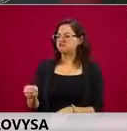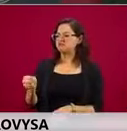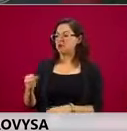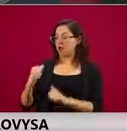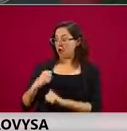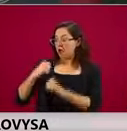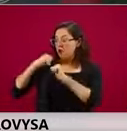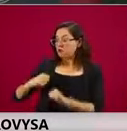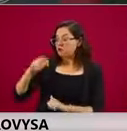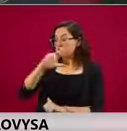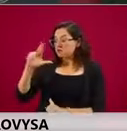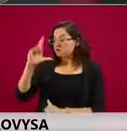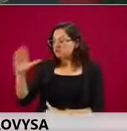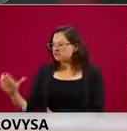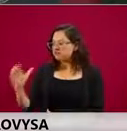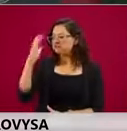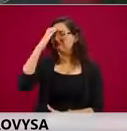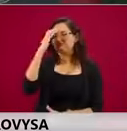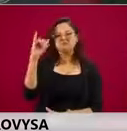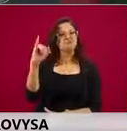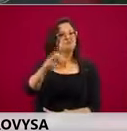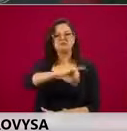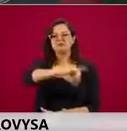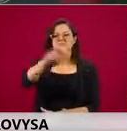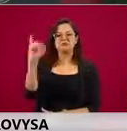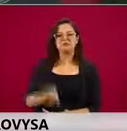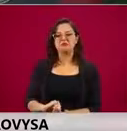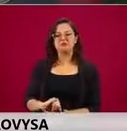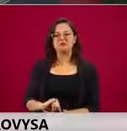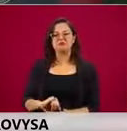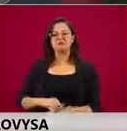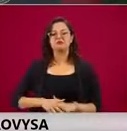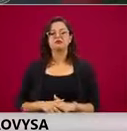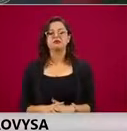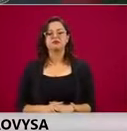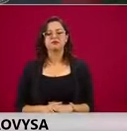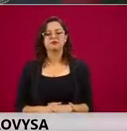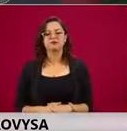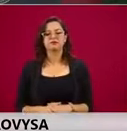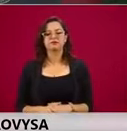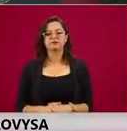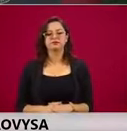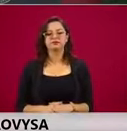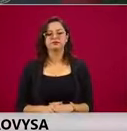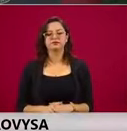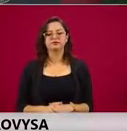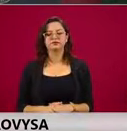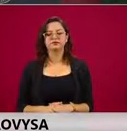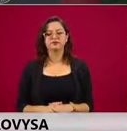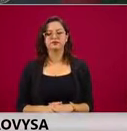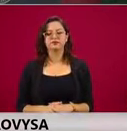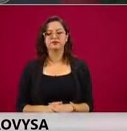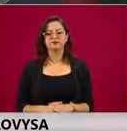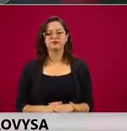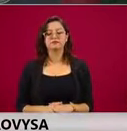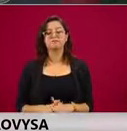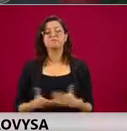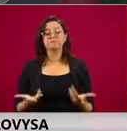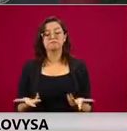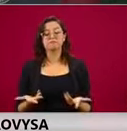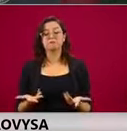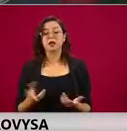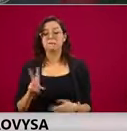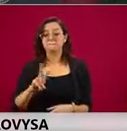vivir una etapa de este planeta, de este país, no nos tocó vivir, otra sí, pero pues tiene uno que